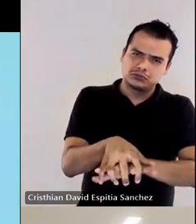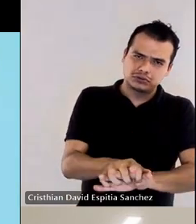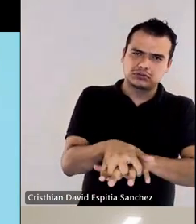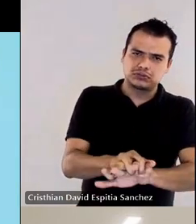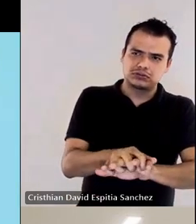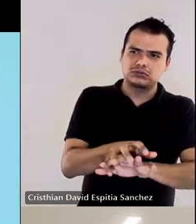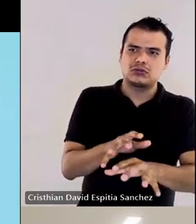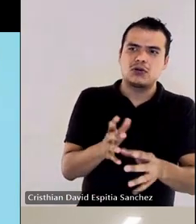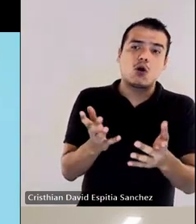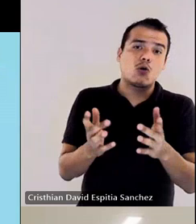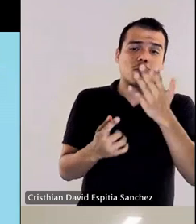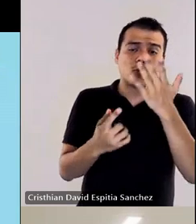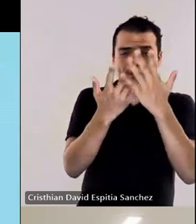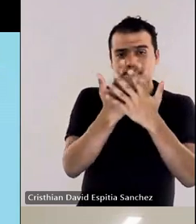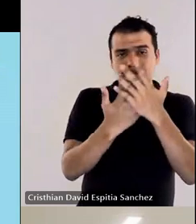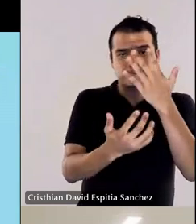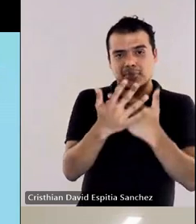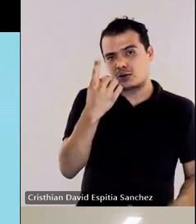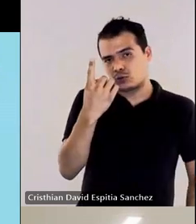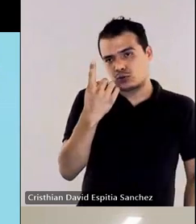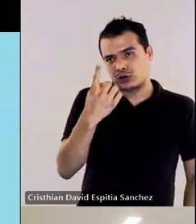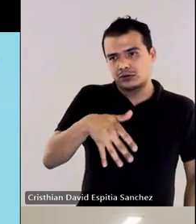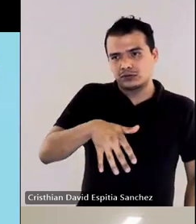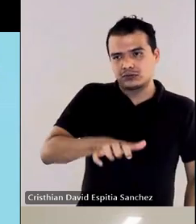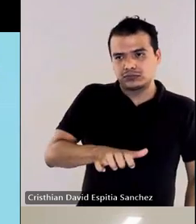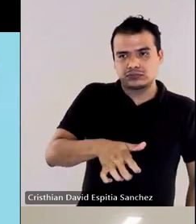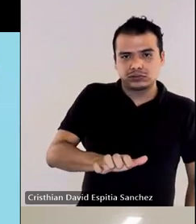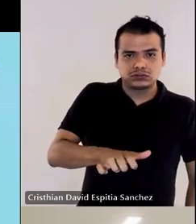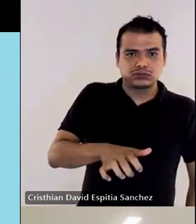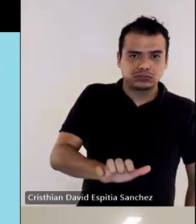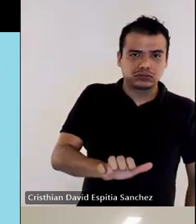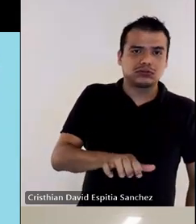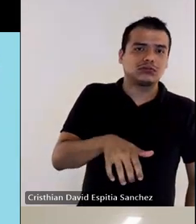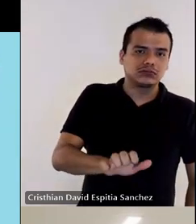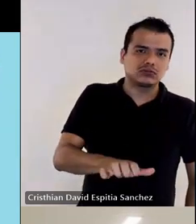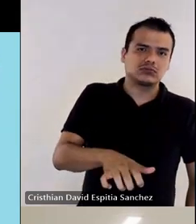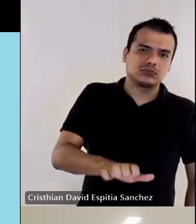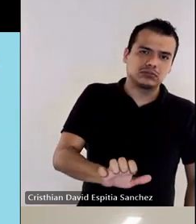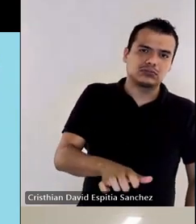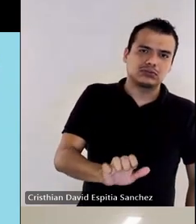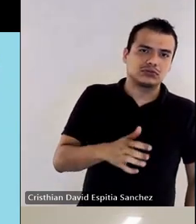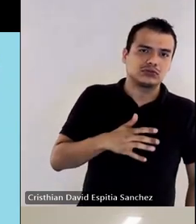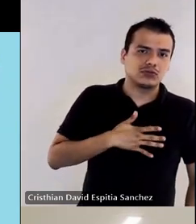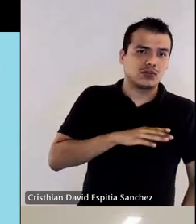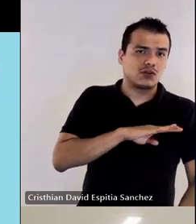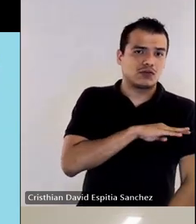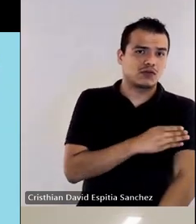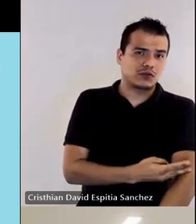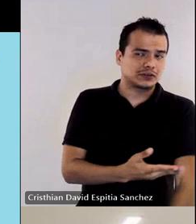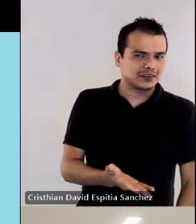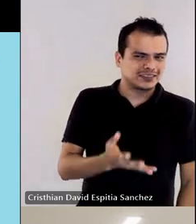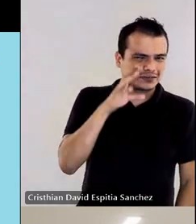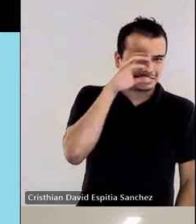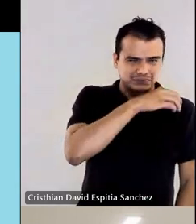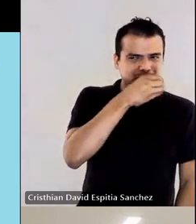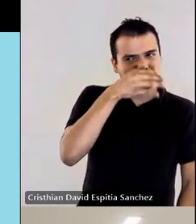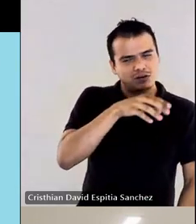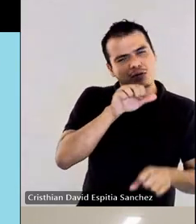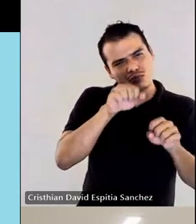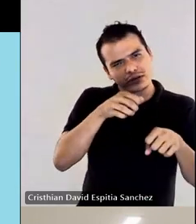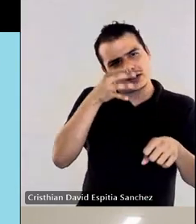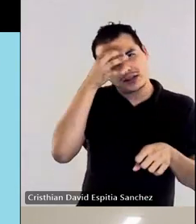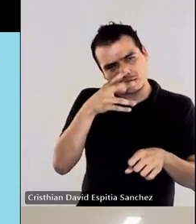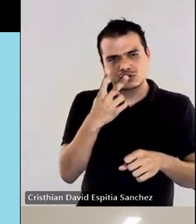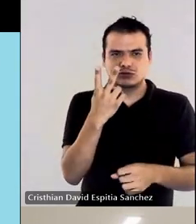una mano. Eventualmente, si esta persona, la fuerza que está haciendo no es suficiente, podría utilizar las